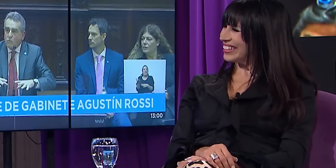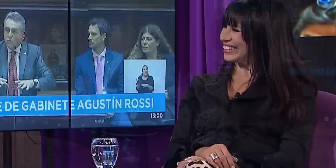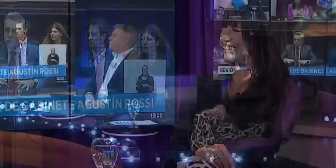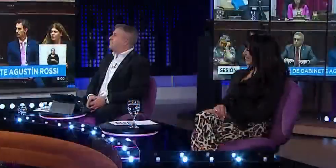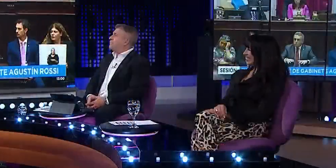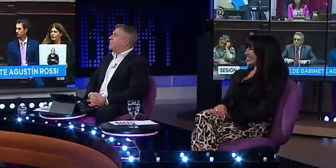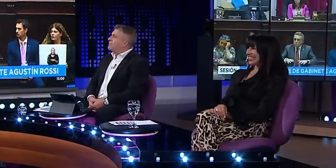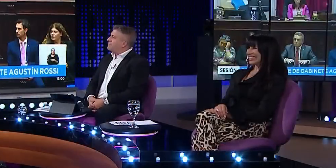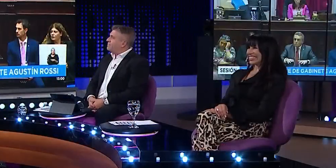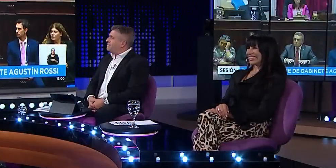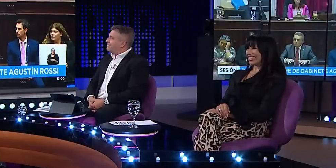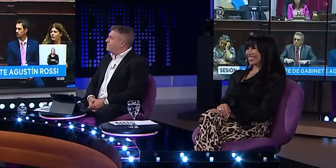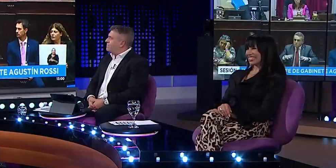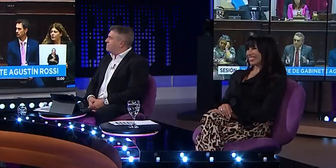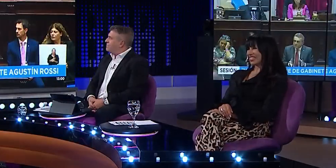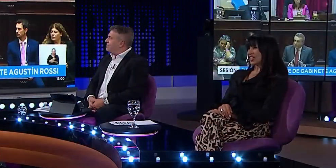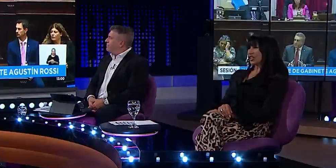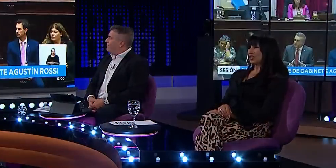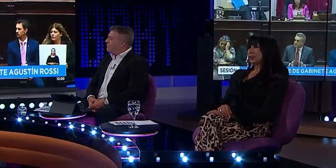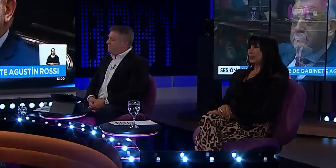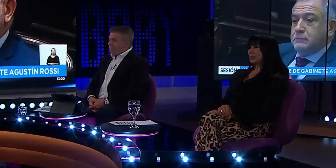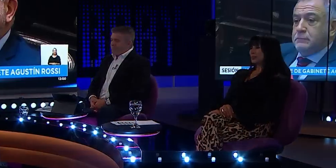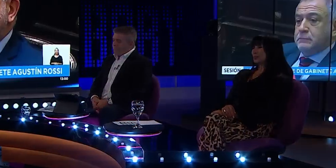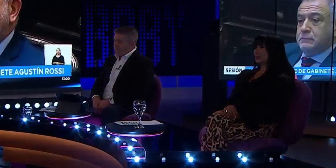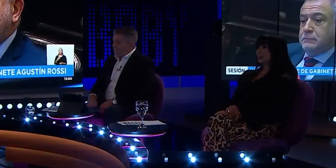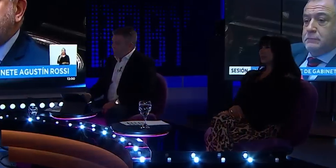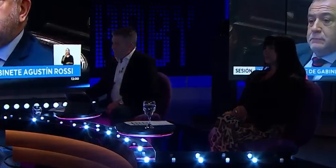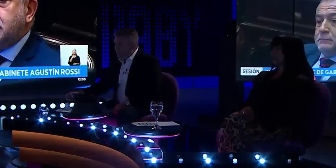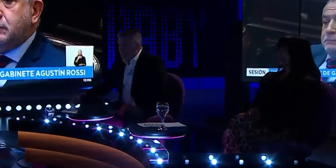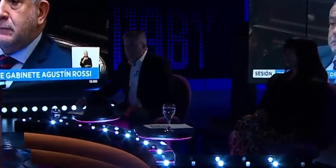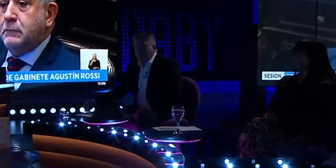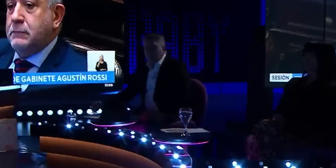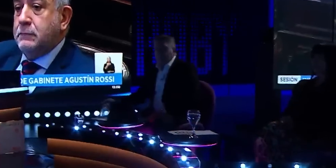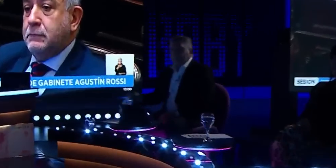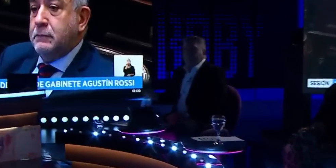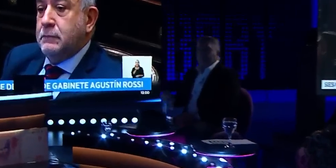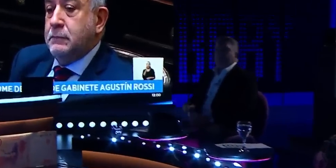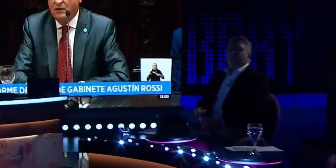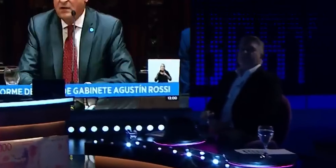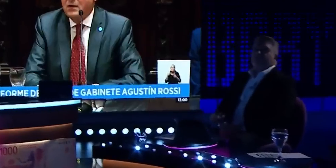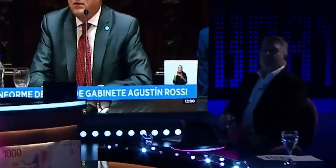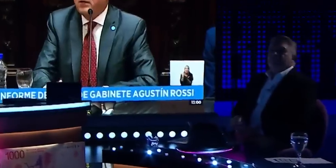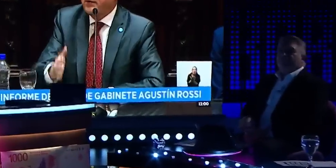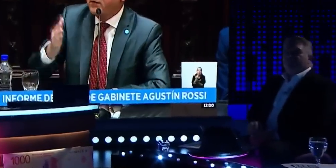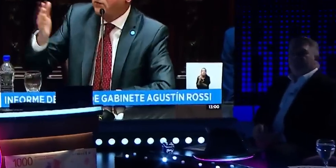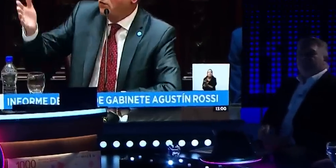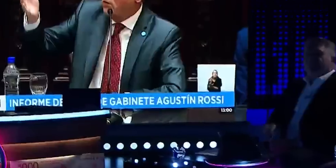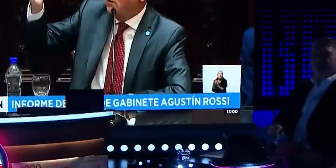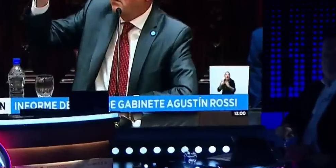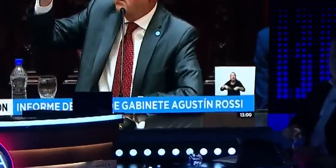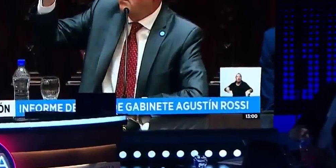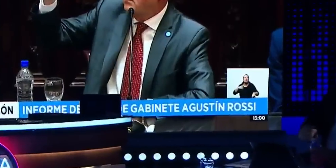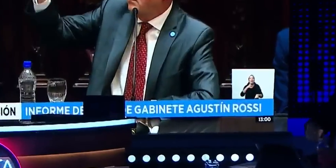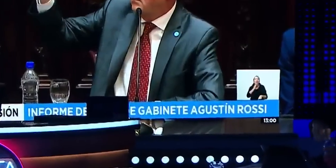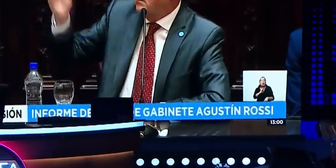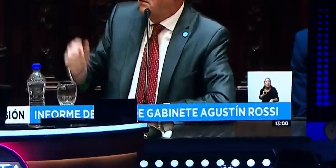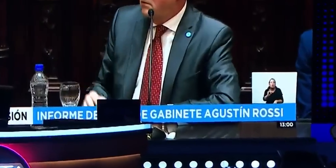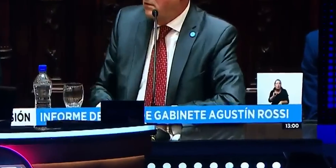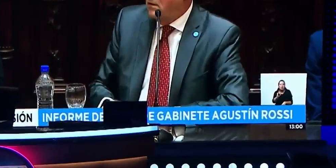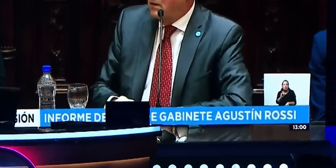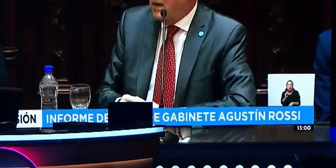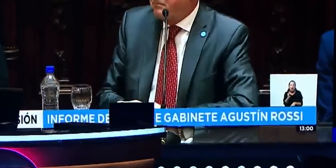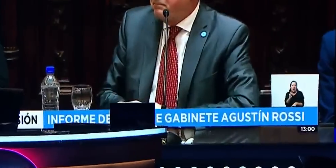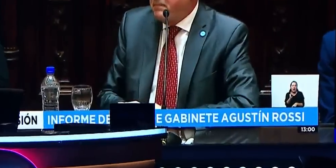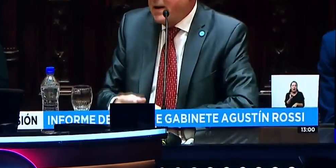Mirá. Un intento de magnicidio como nunca había visto en Argentina. Se presentó